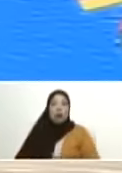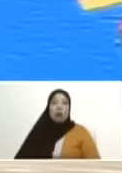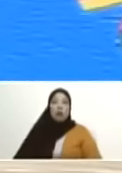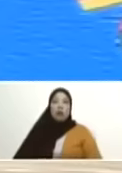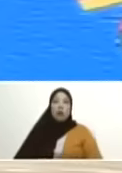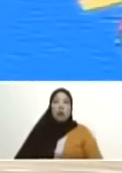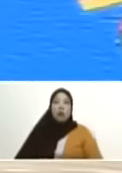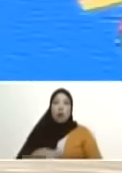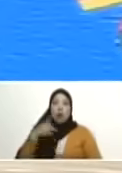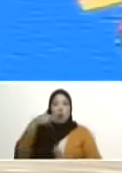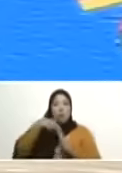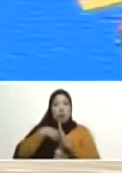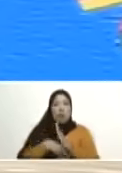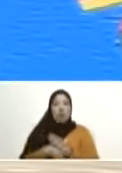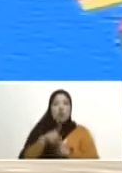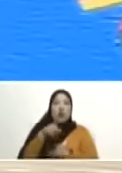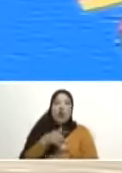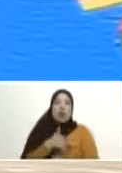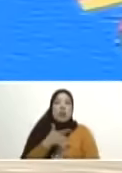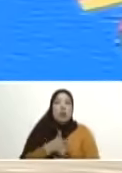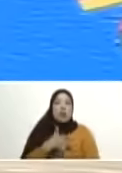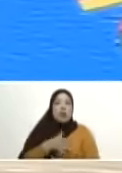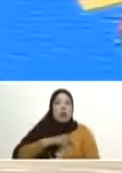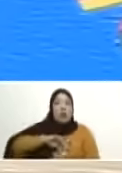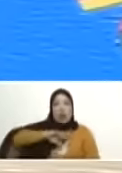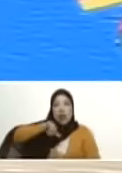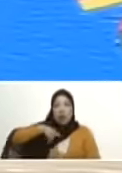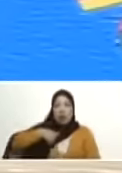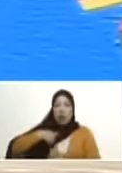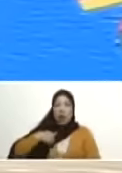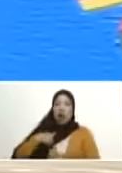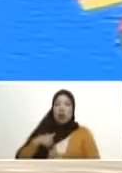con un profundo sentimiento nacionalista